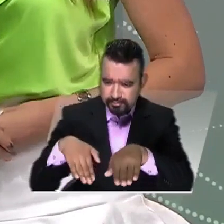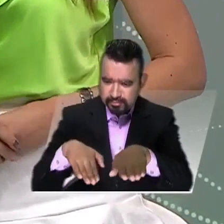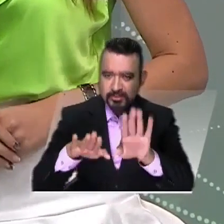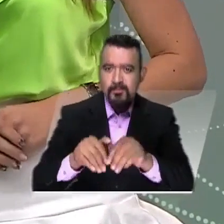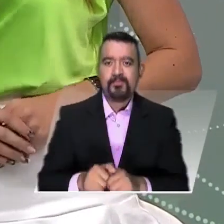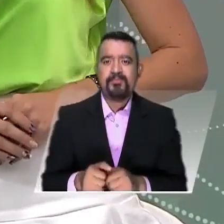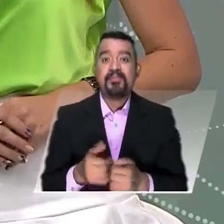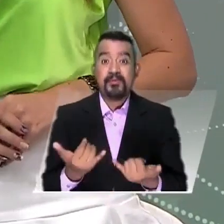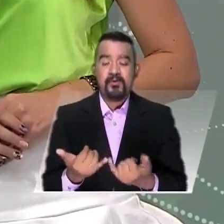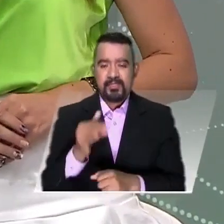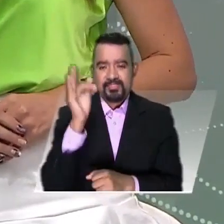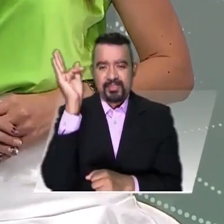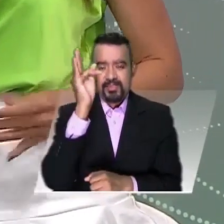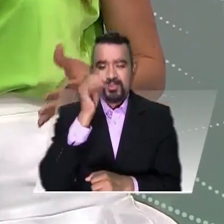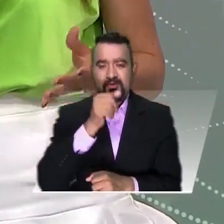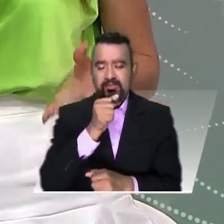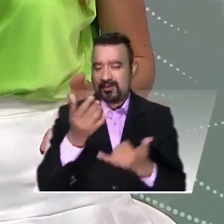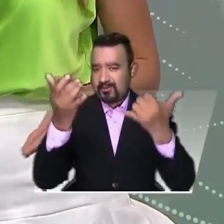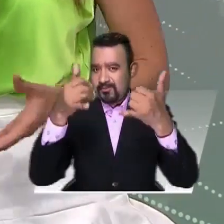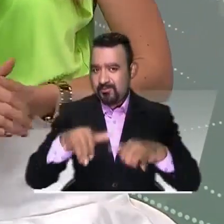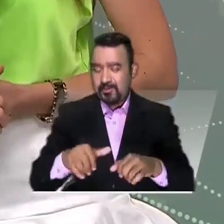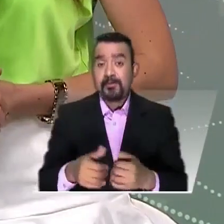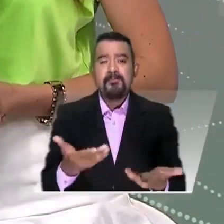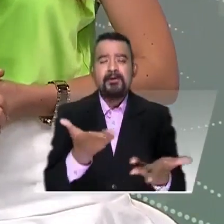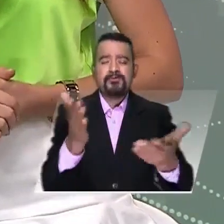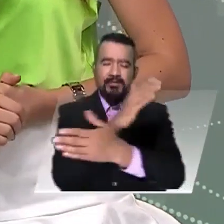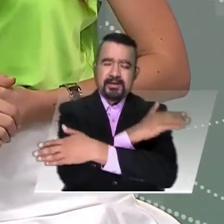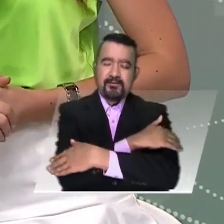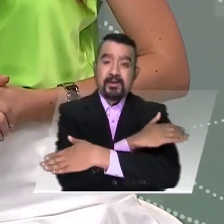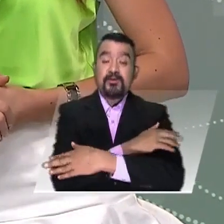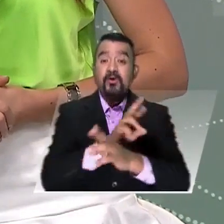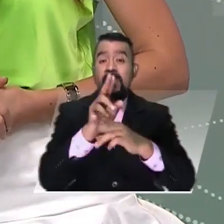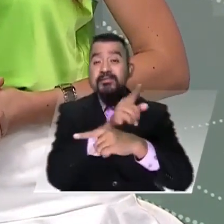esta emisión central de Teleantioquia Noticias. Abrazo grande y una feliz semana para todos.